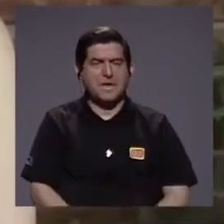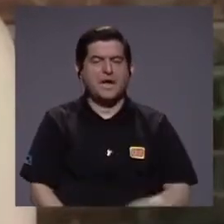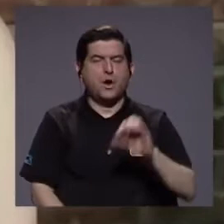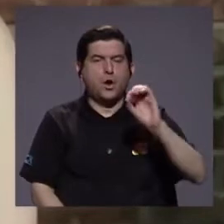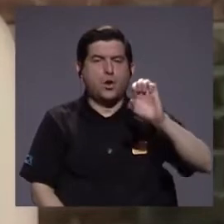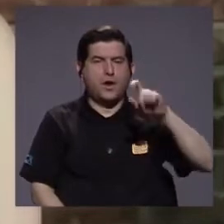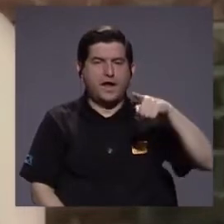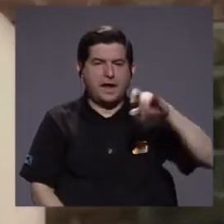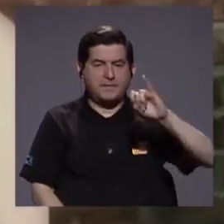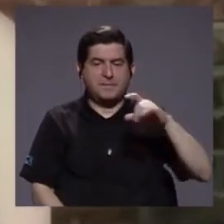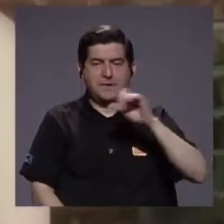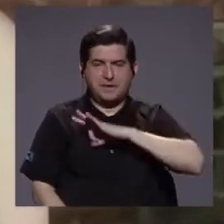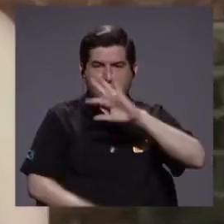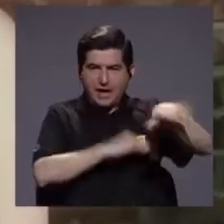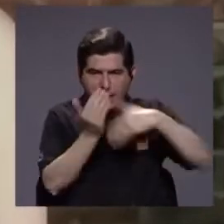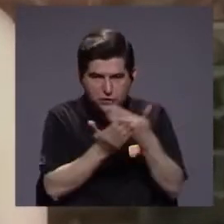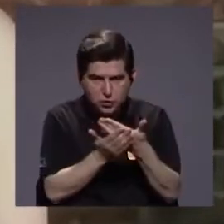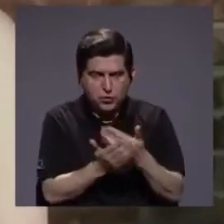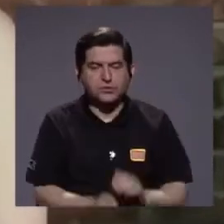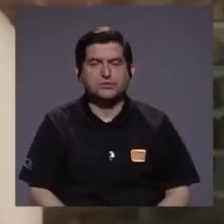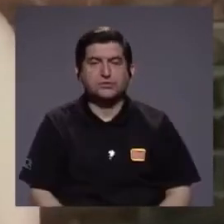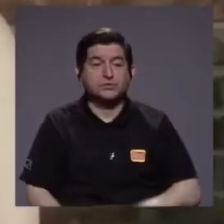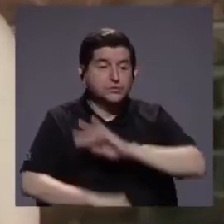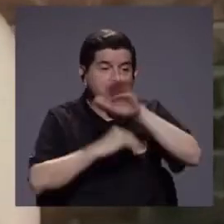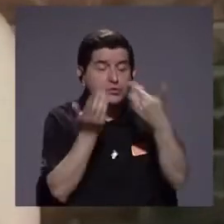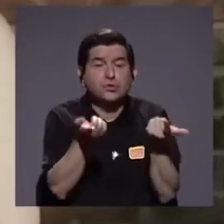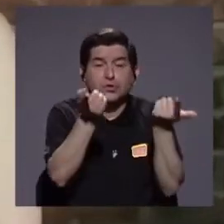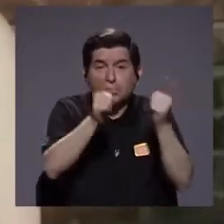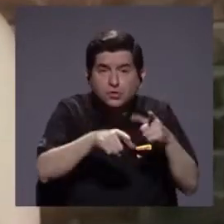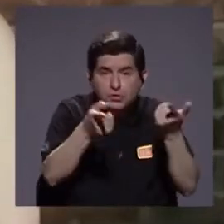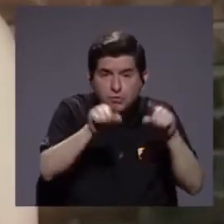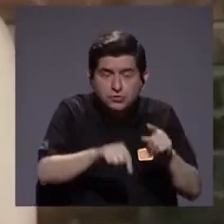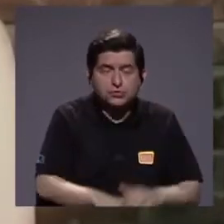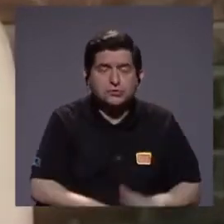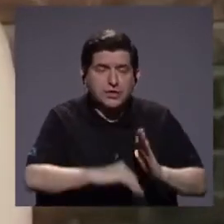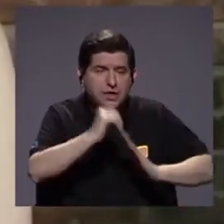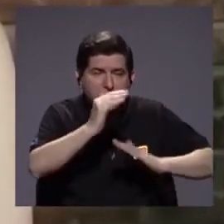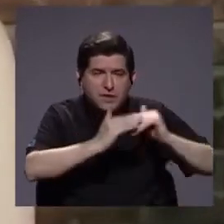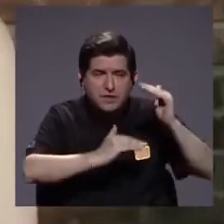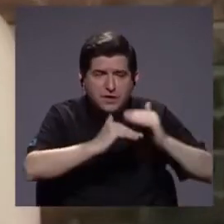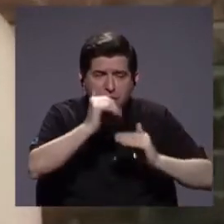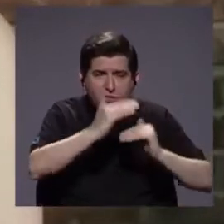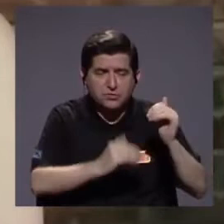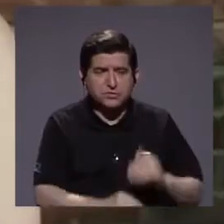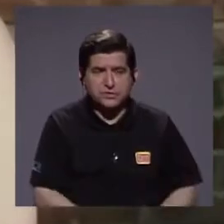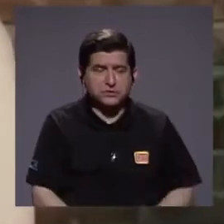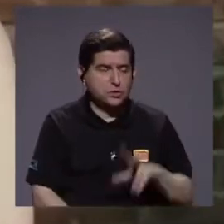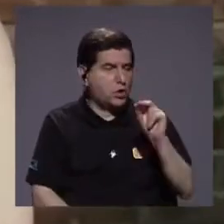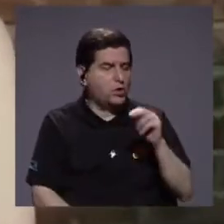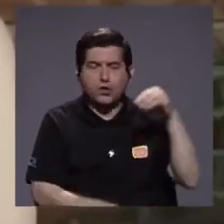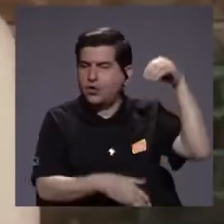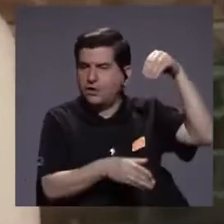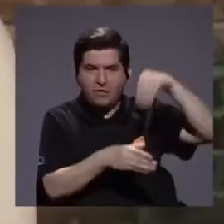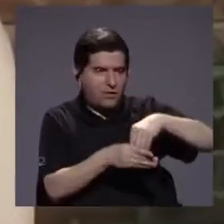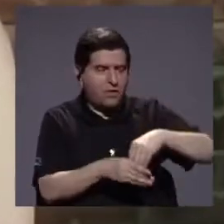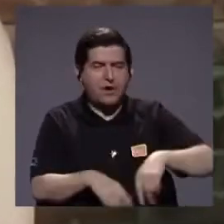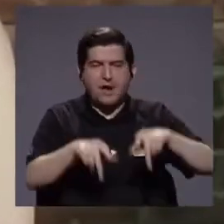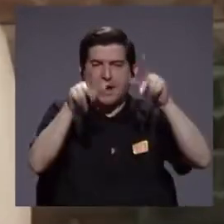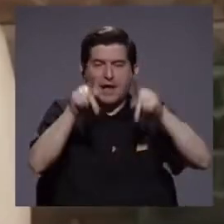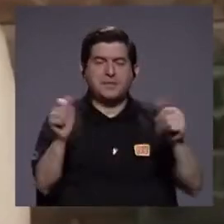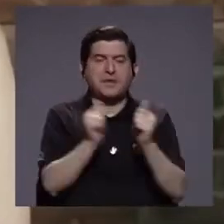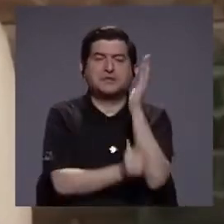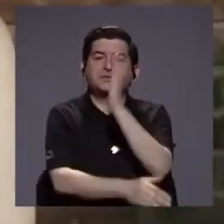de todas y todos. Por ejemplo, todo lo que ha pasado con las construcciones hechas donde no se contempla las personas